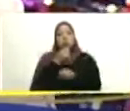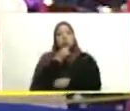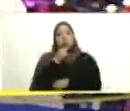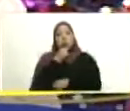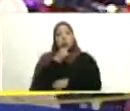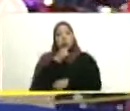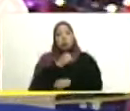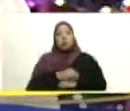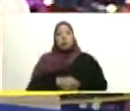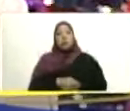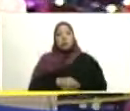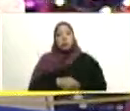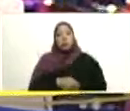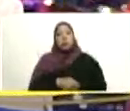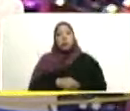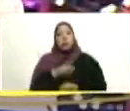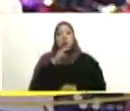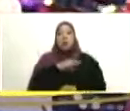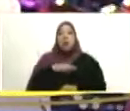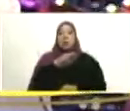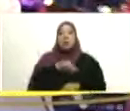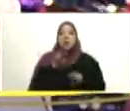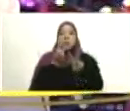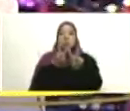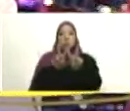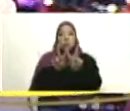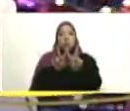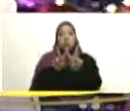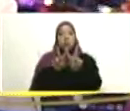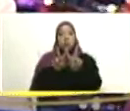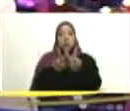Aquí vamos, ¿eh? La gran misión vivienda,